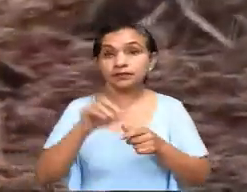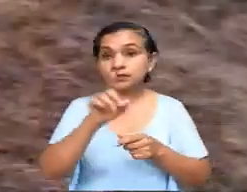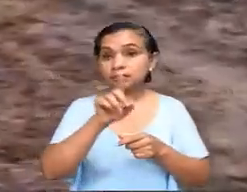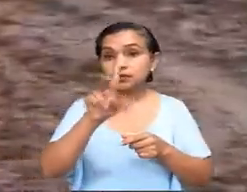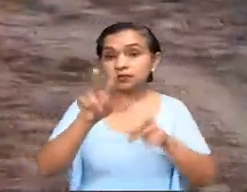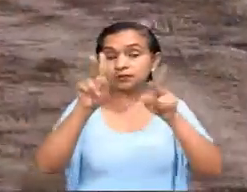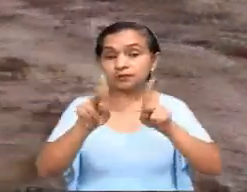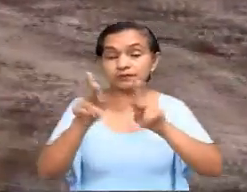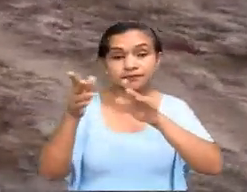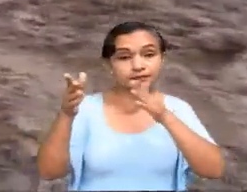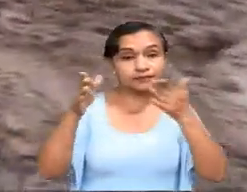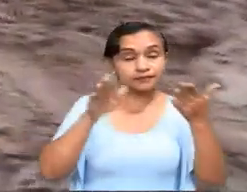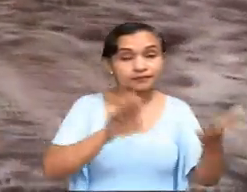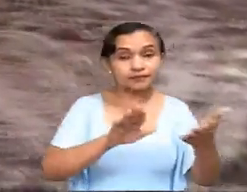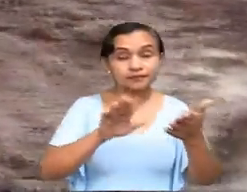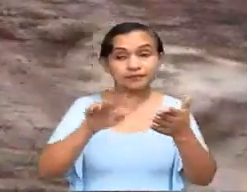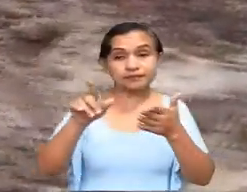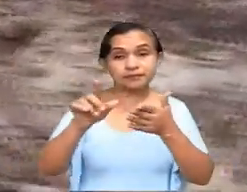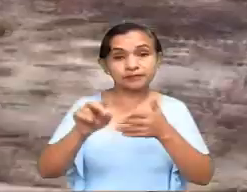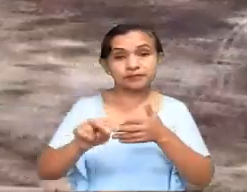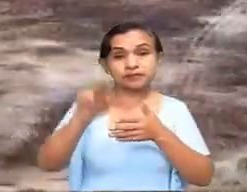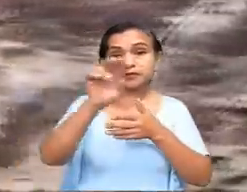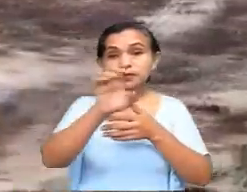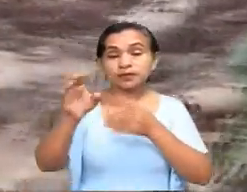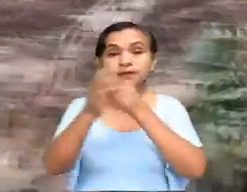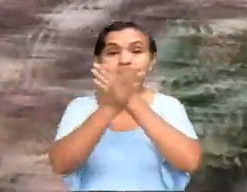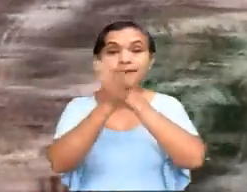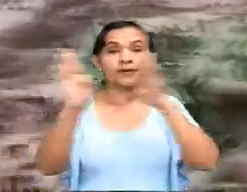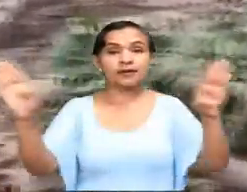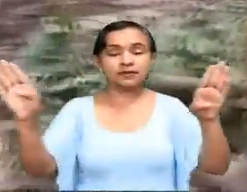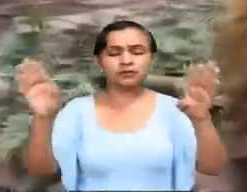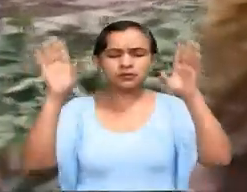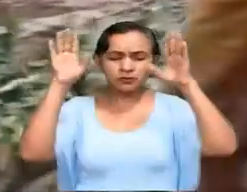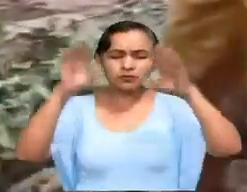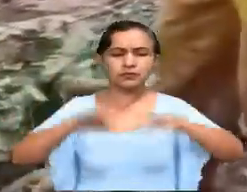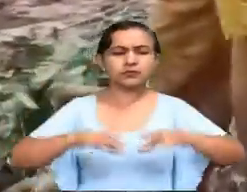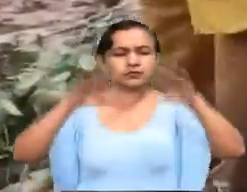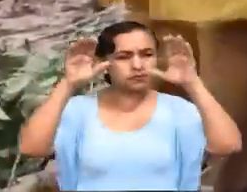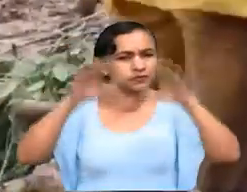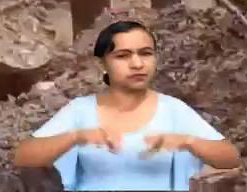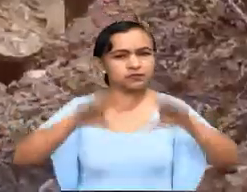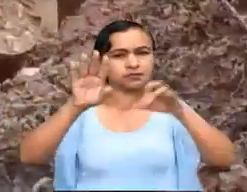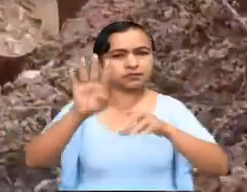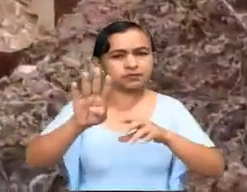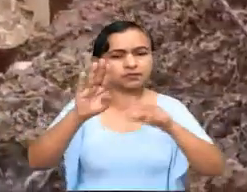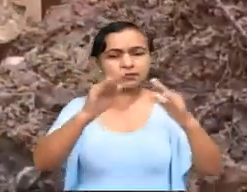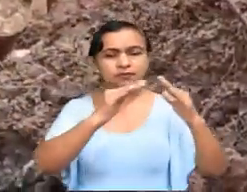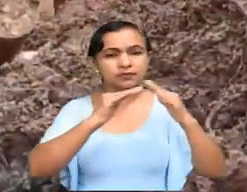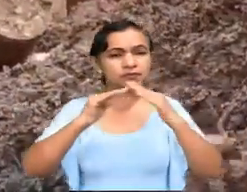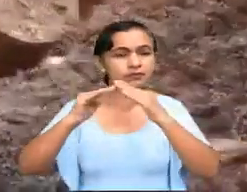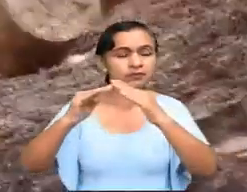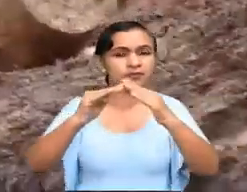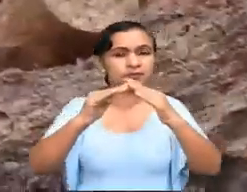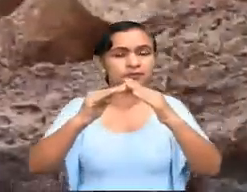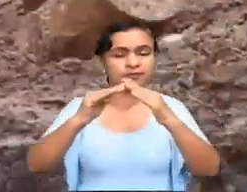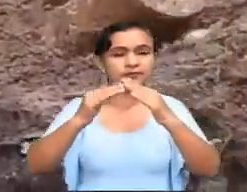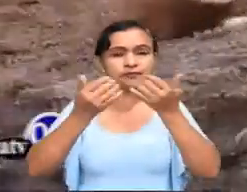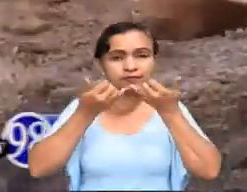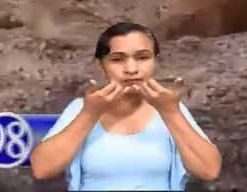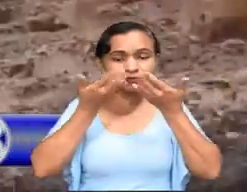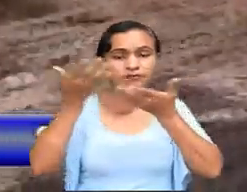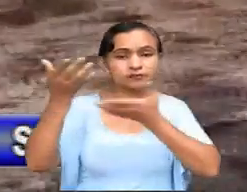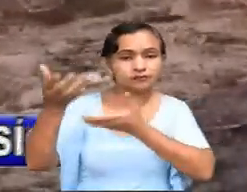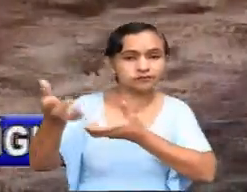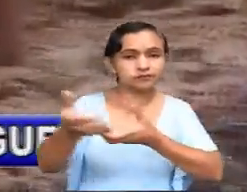personas murieron en Pernambuco, en el noreste de Brasil, esto por fuertes lluvias que afectaron a unas 4 ciudades. Así lo informa el Cuerpo de